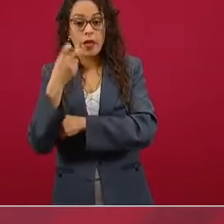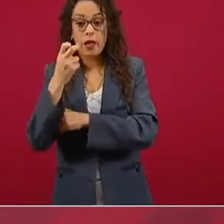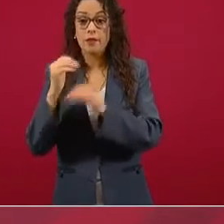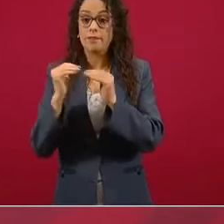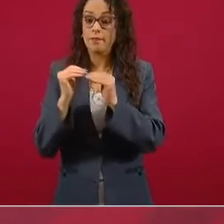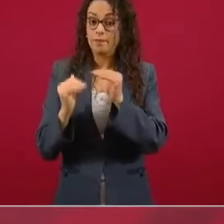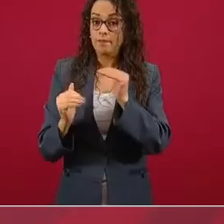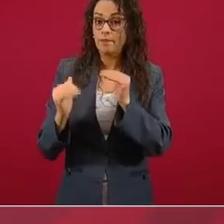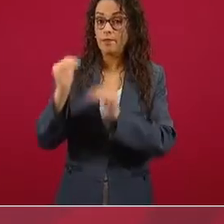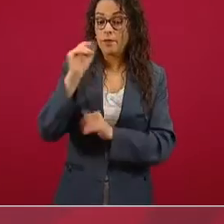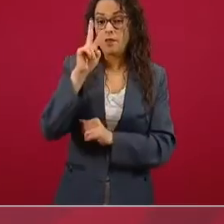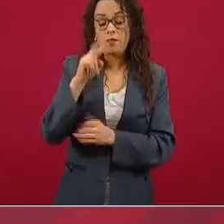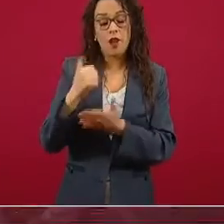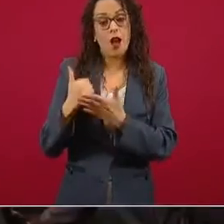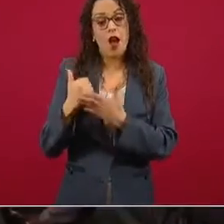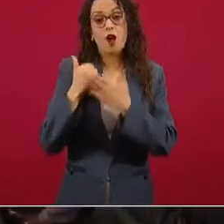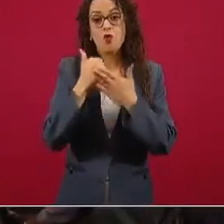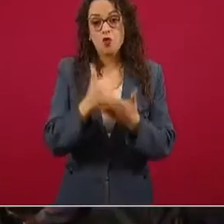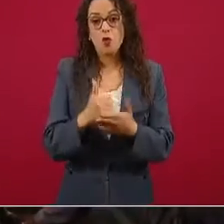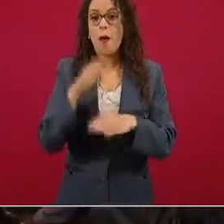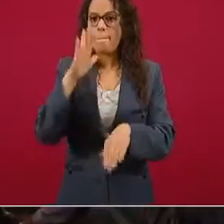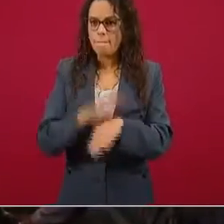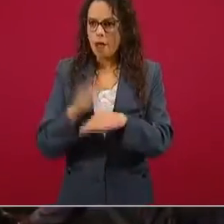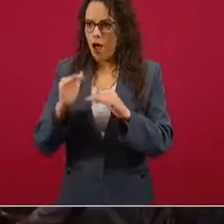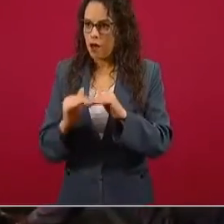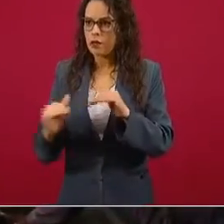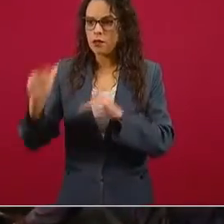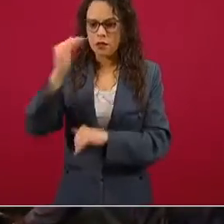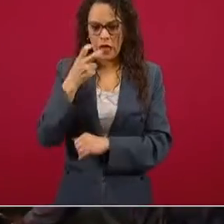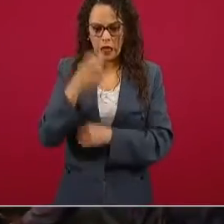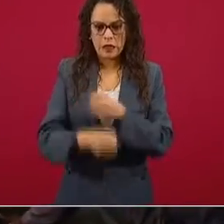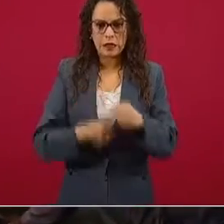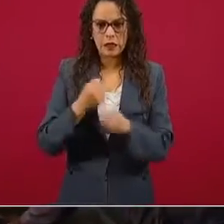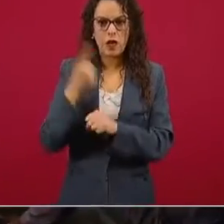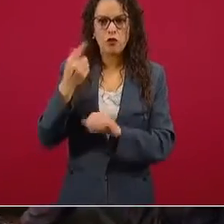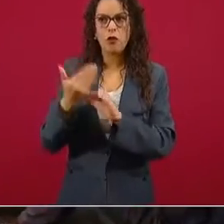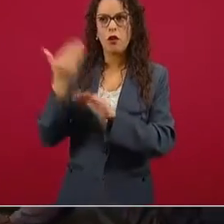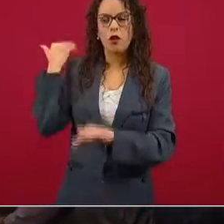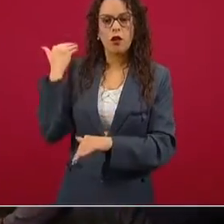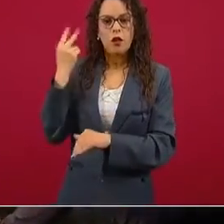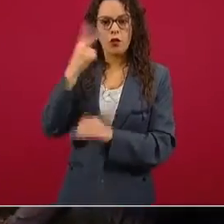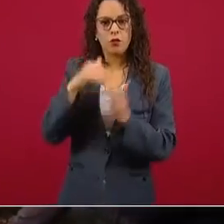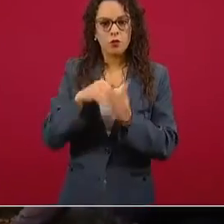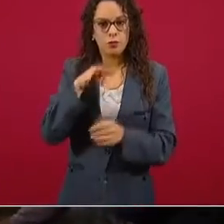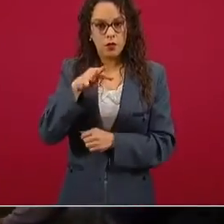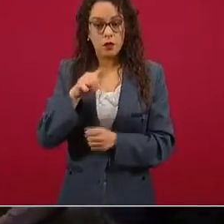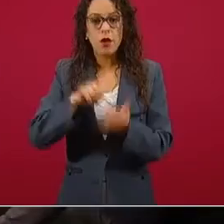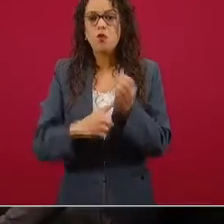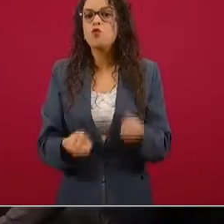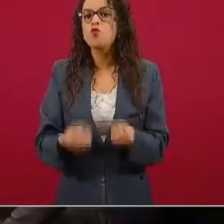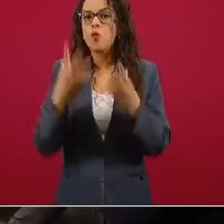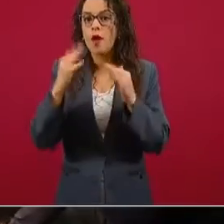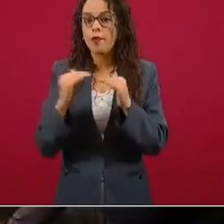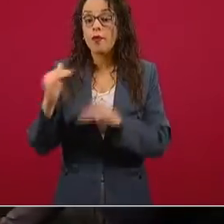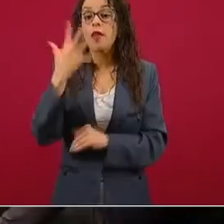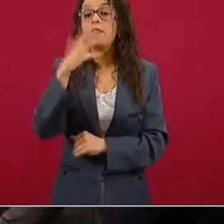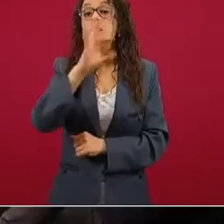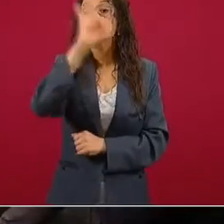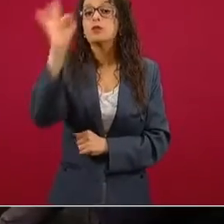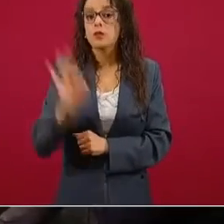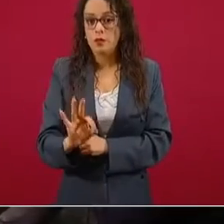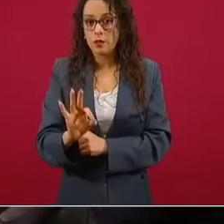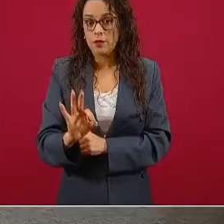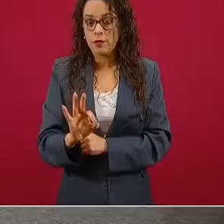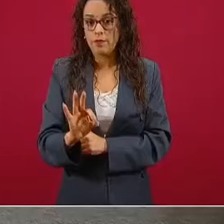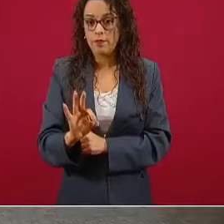remesas con relación al año pasado del 10%. Y repito, este año, y ese es mi